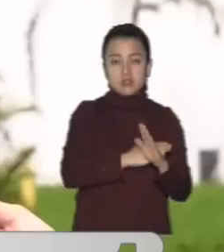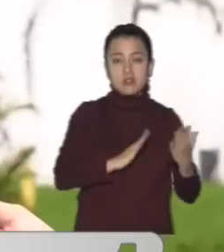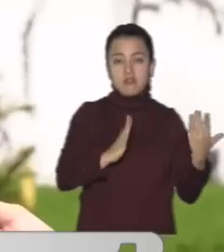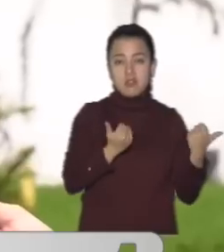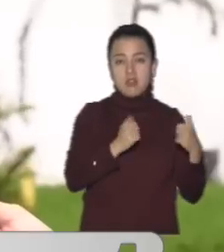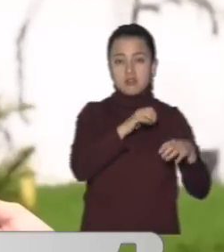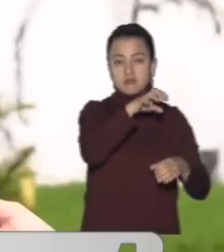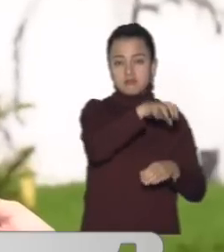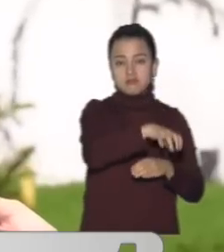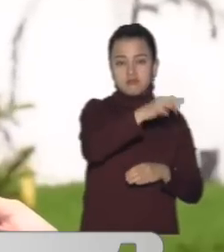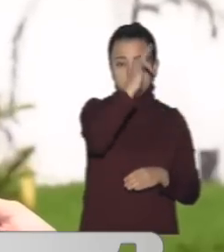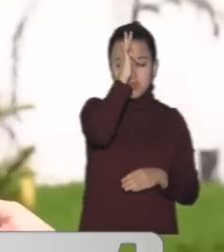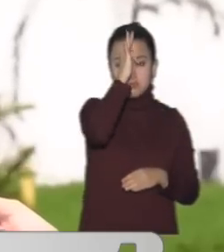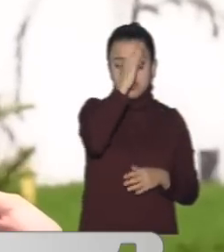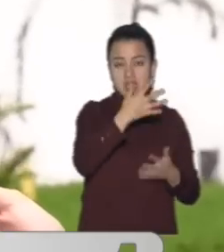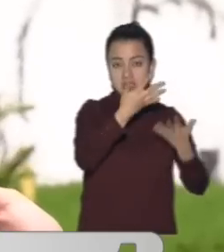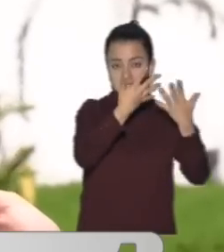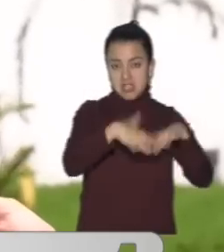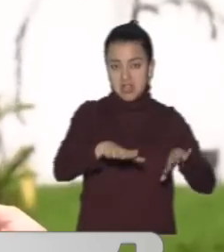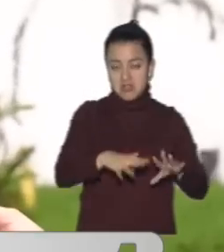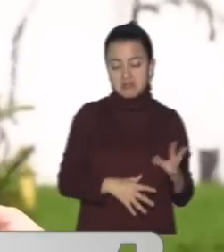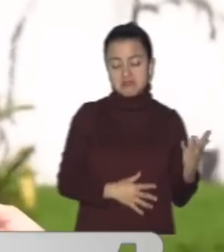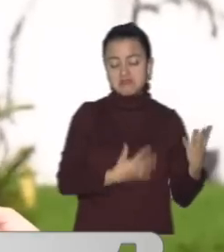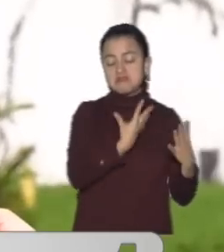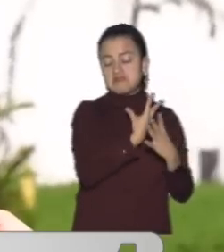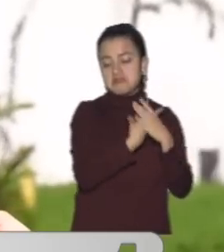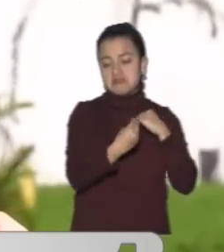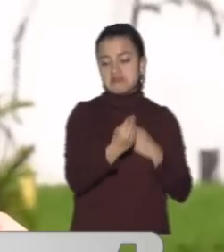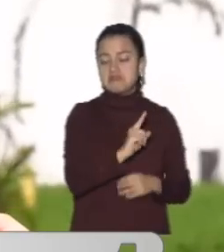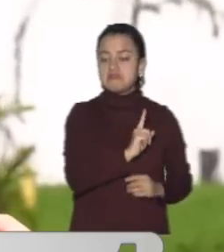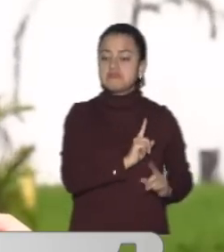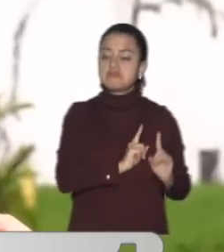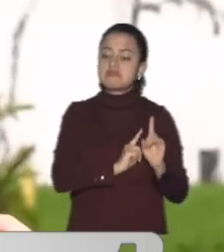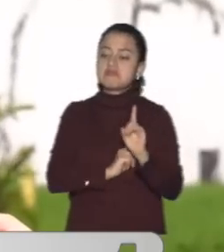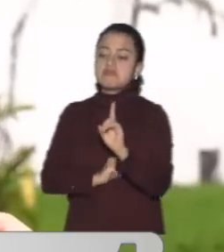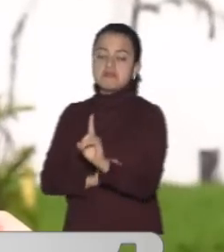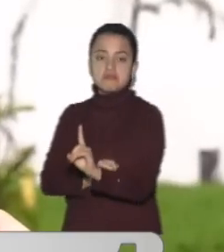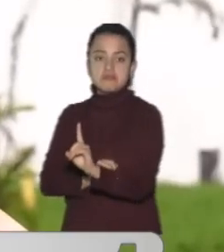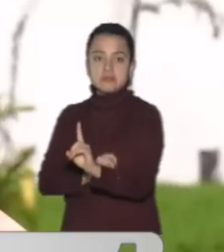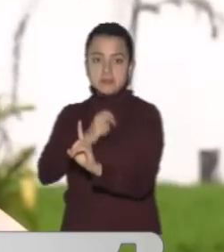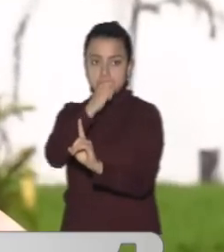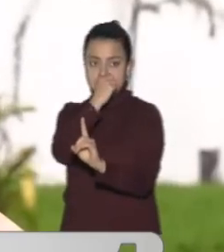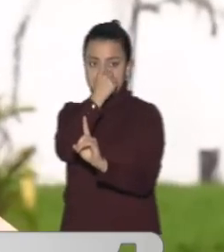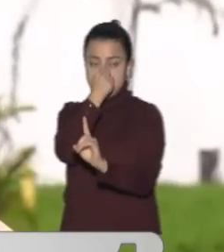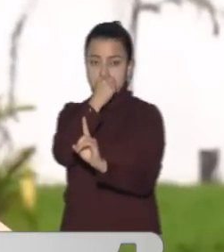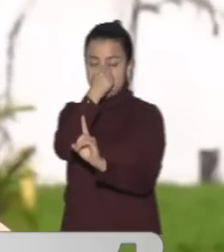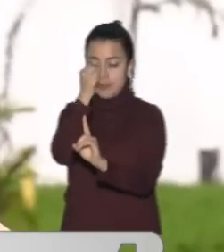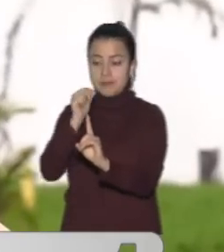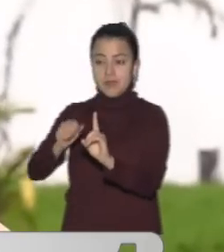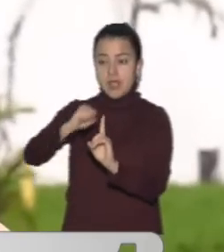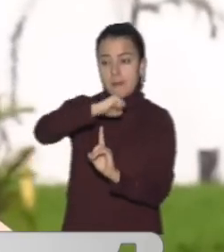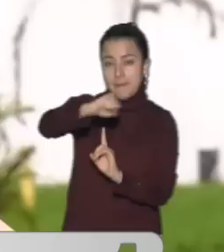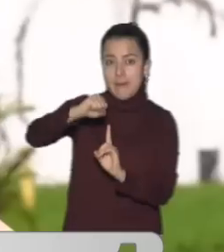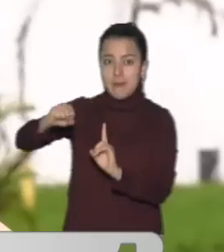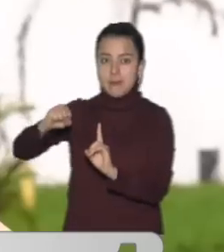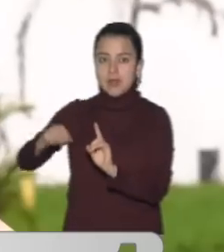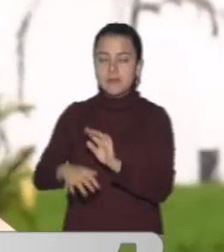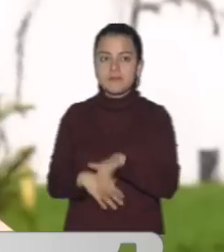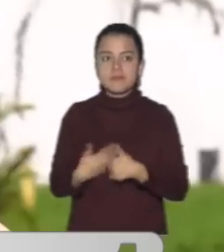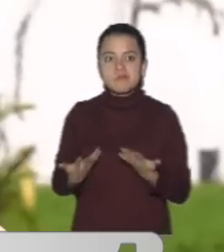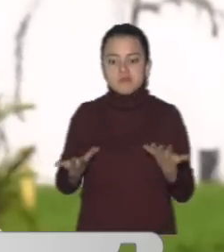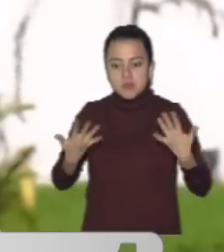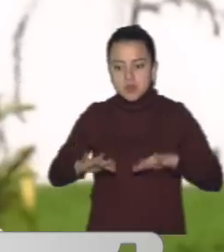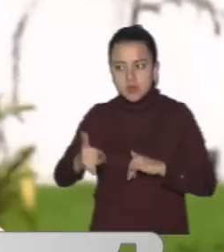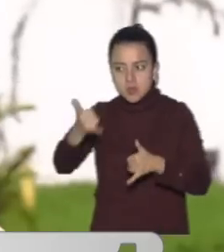rehabilitación. El momento de llegar al cuadrante, ingresan a la residencia, se encuentran allí pues las dos víctimas,